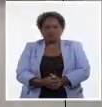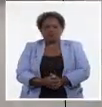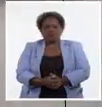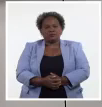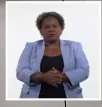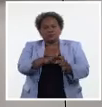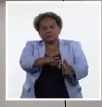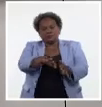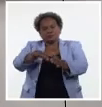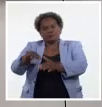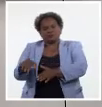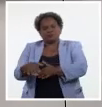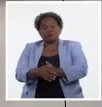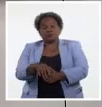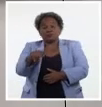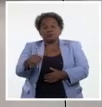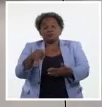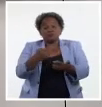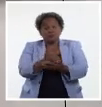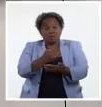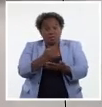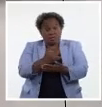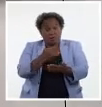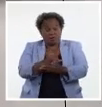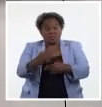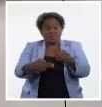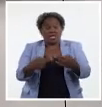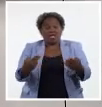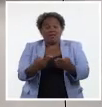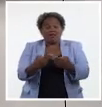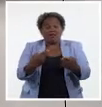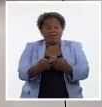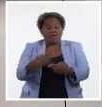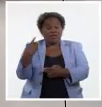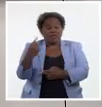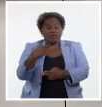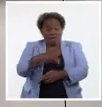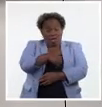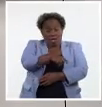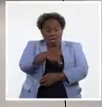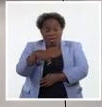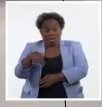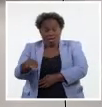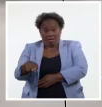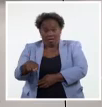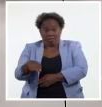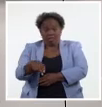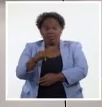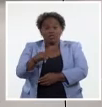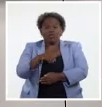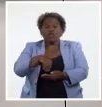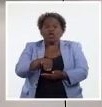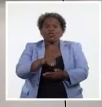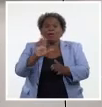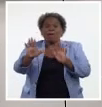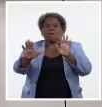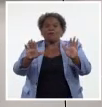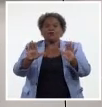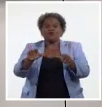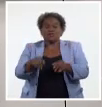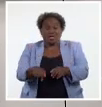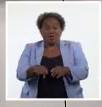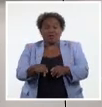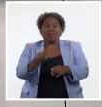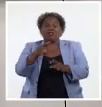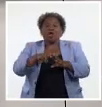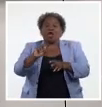Avanzamos con otras notas. Hoy miércoles se realizará el Campeonato Nacional Absoluto de Ajedrez Relámpago en el Museo del Estadio Calixto García, en la